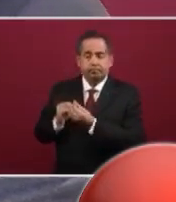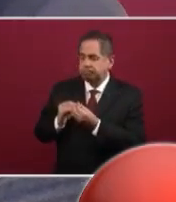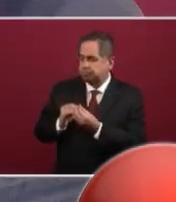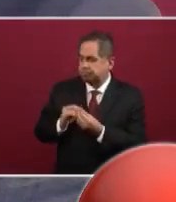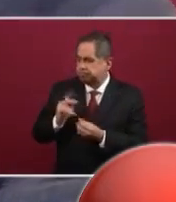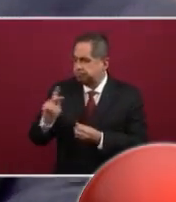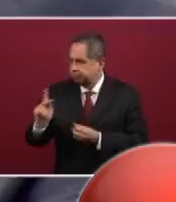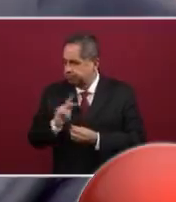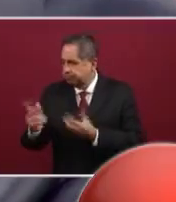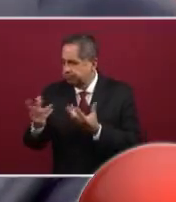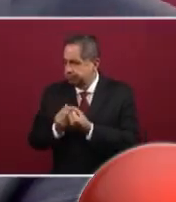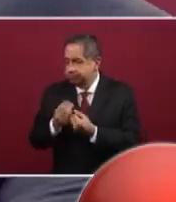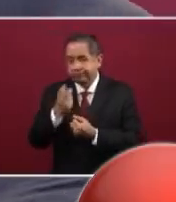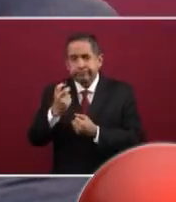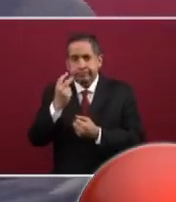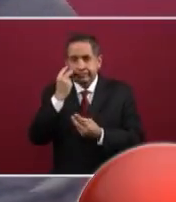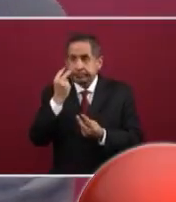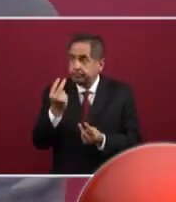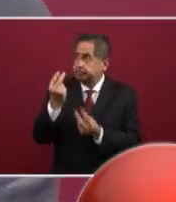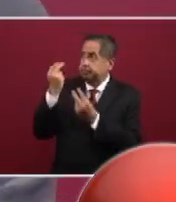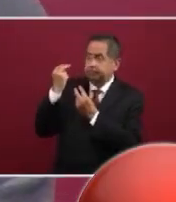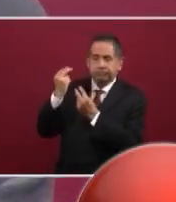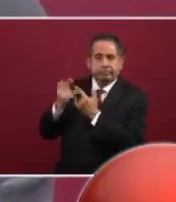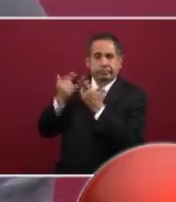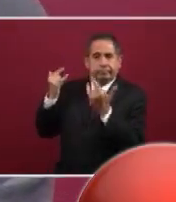que es la gran maestra de la vida.